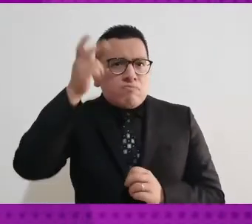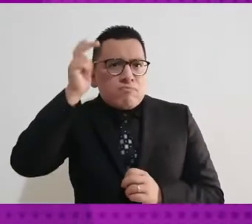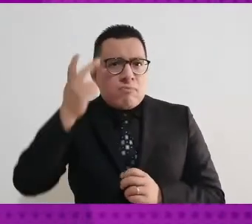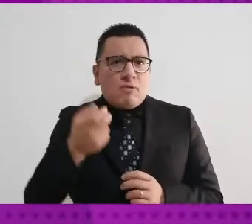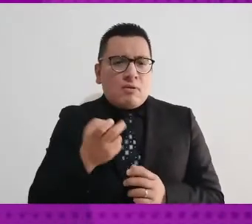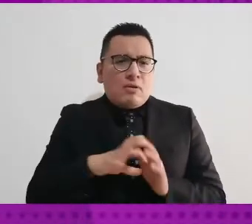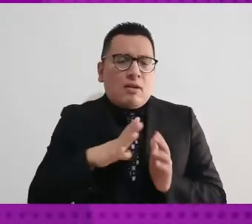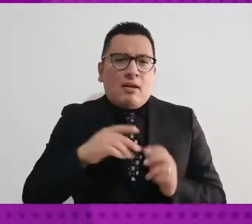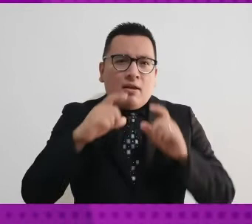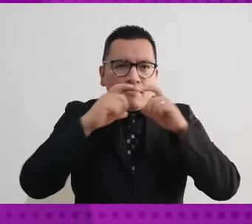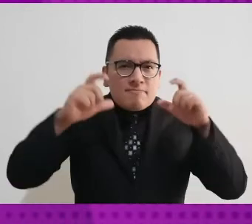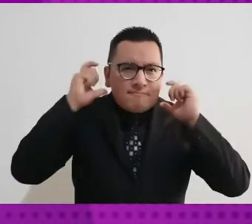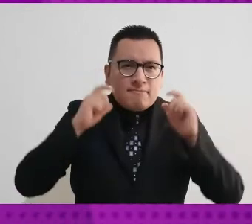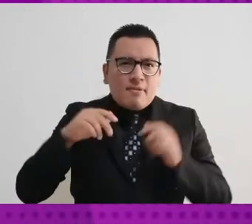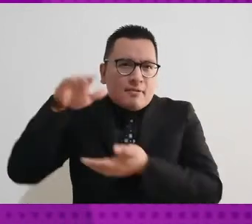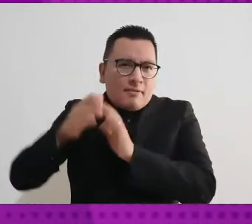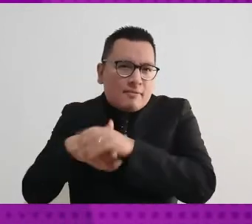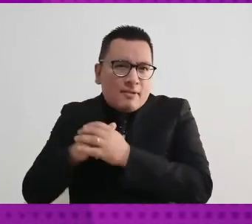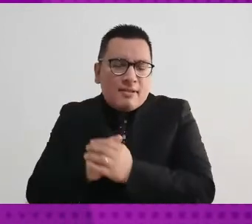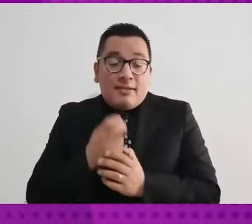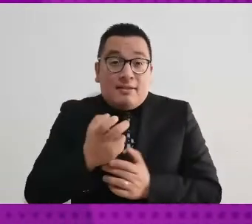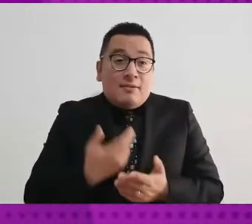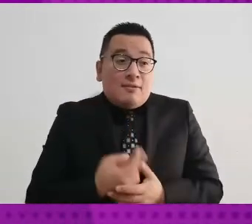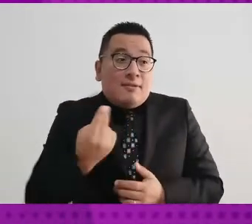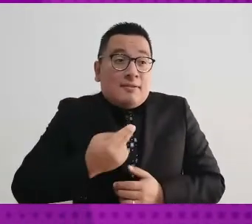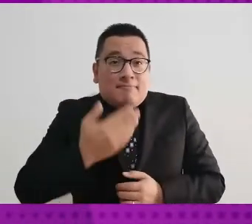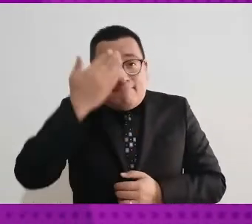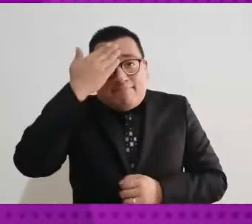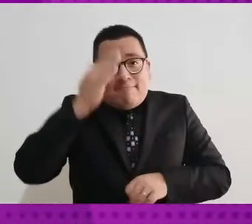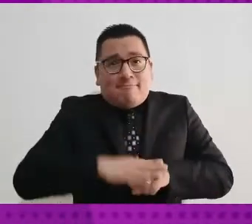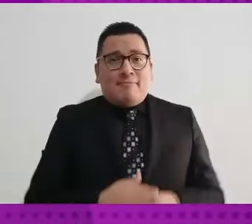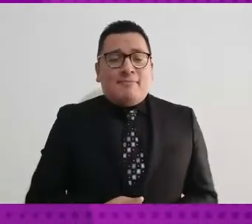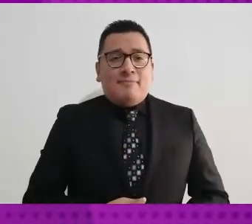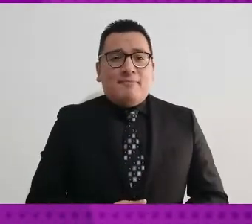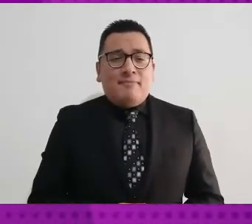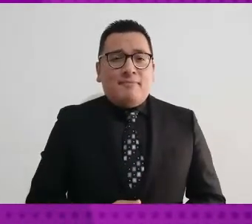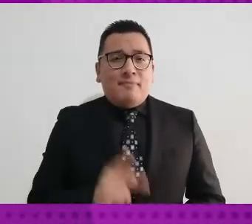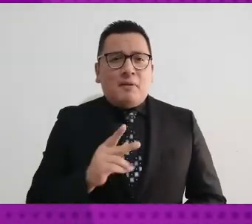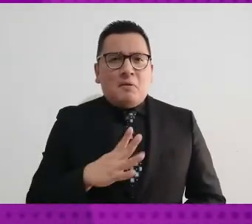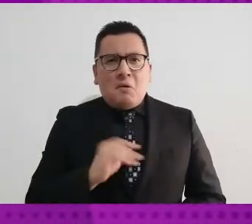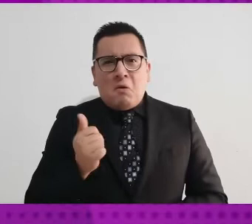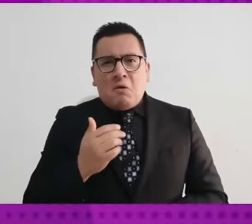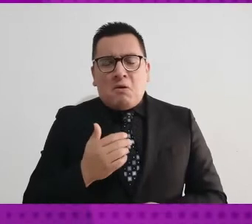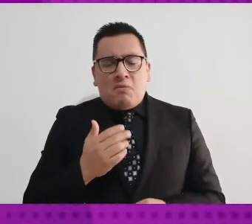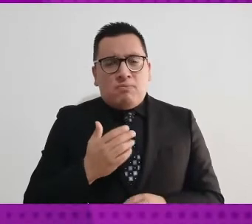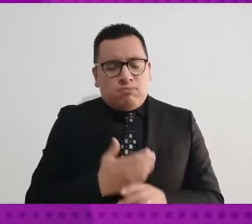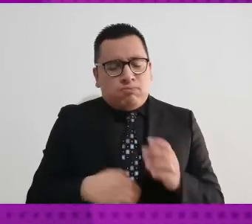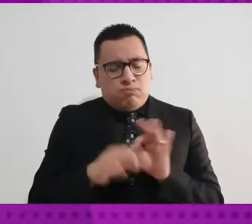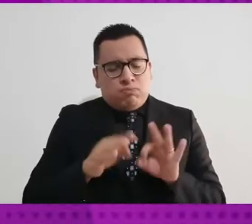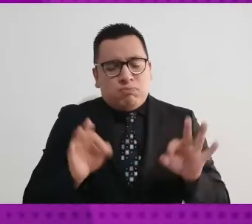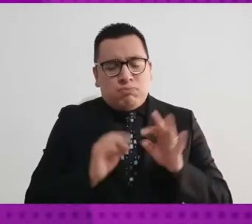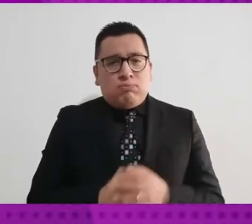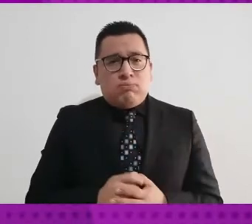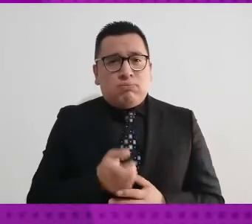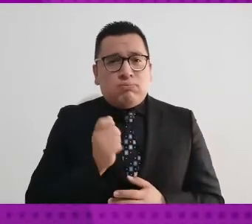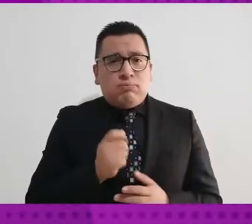pues los cubrebocas, los geles, van a ser objetos que nos recuerden a esta elección. Pero sin duda también habrá otra cosa, que